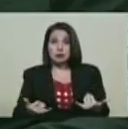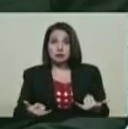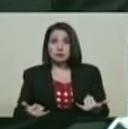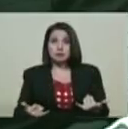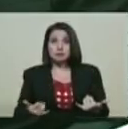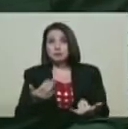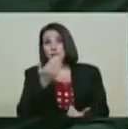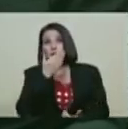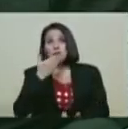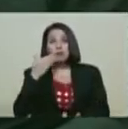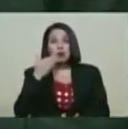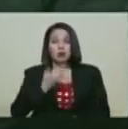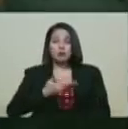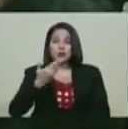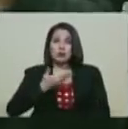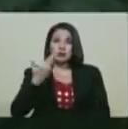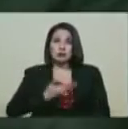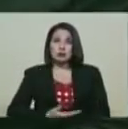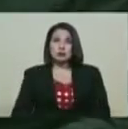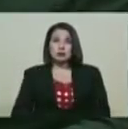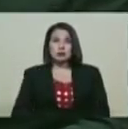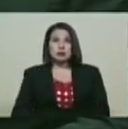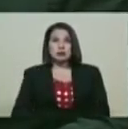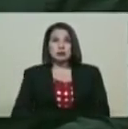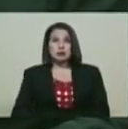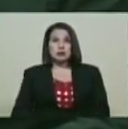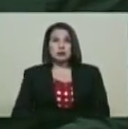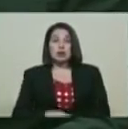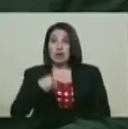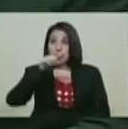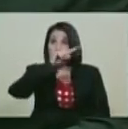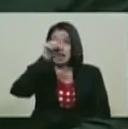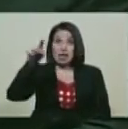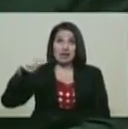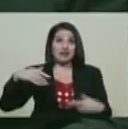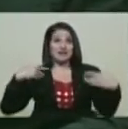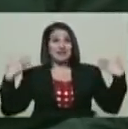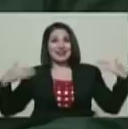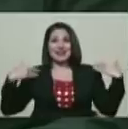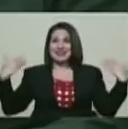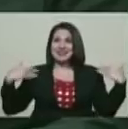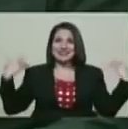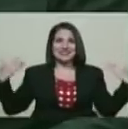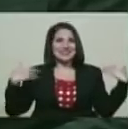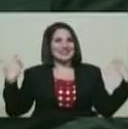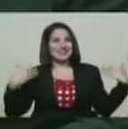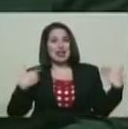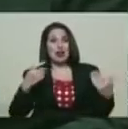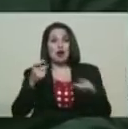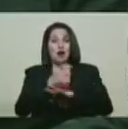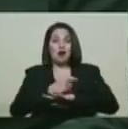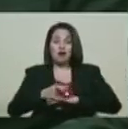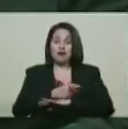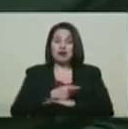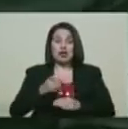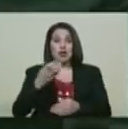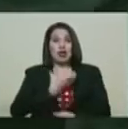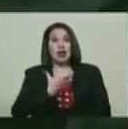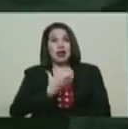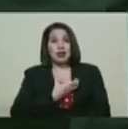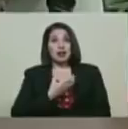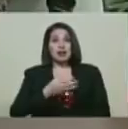de los elementos fundamentales, y por eso ellos están muy felices, los gobernadores y alcaldes que hoy nos visitan el Consejo de